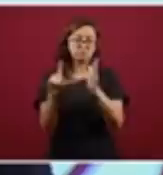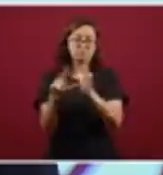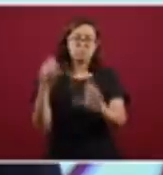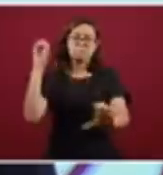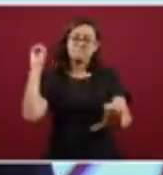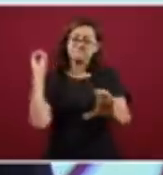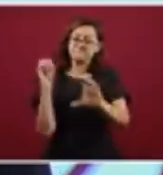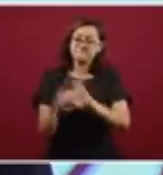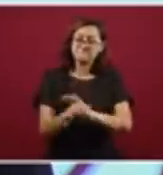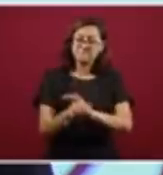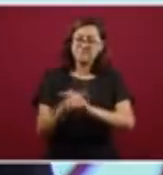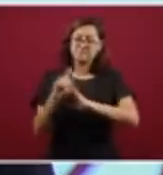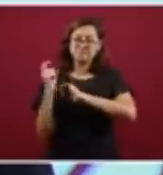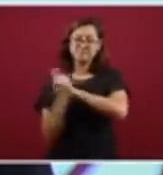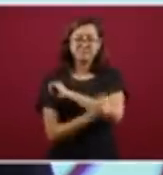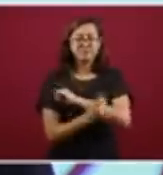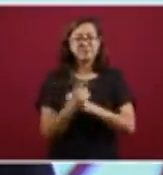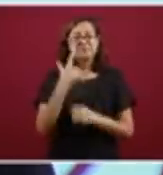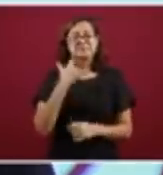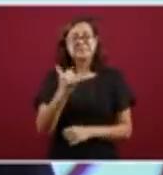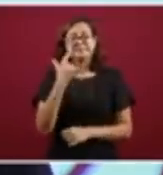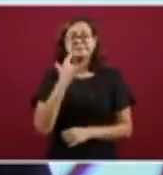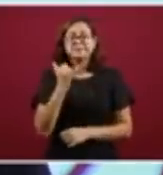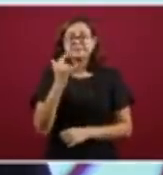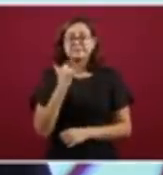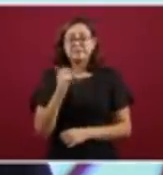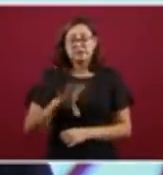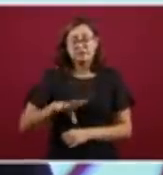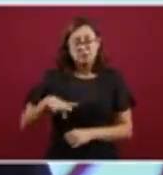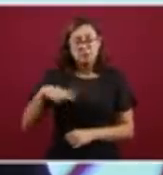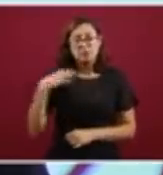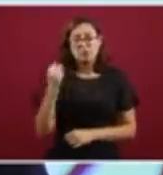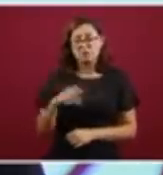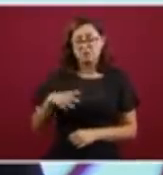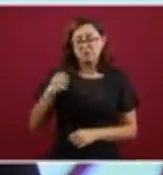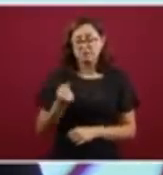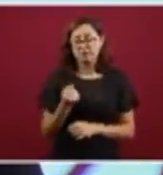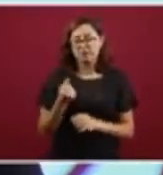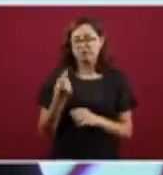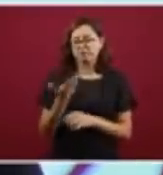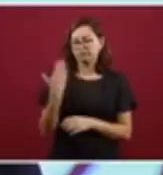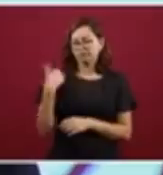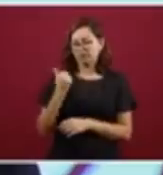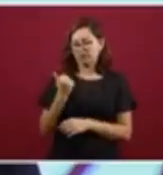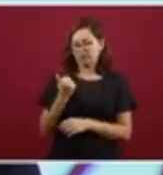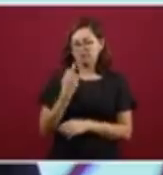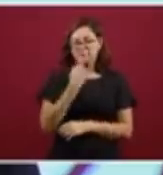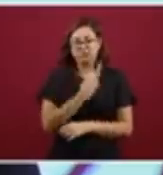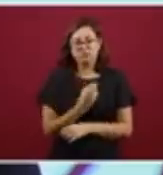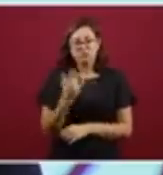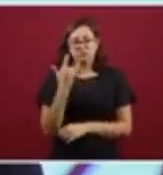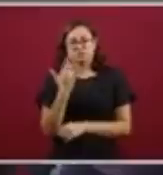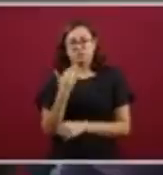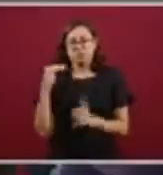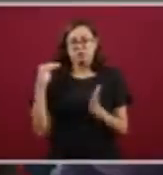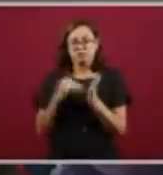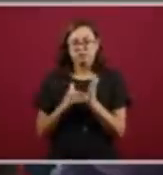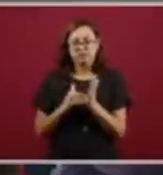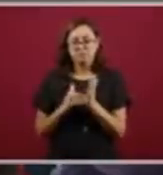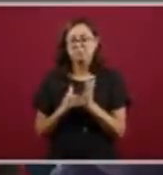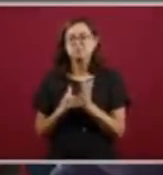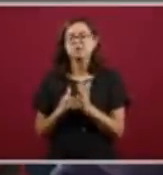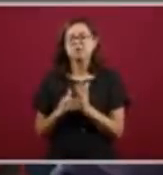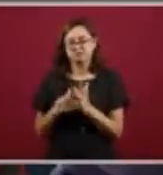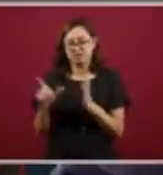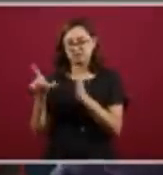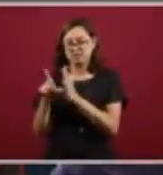bienestar. Se hizo un esfuerzo muy importante. El mes anterior, alrededor de 150 mil recibían en tarjeta de